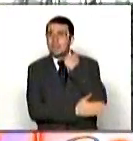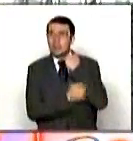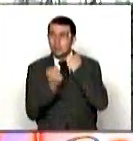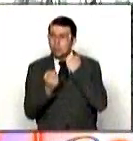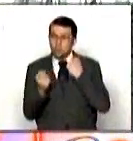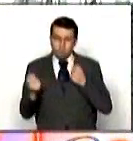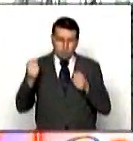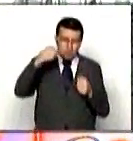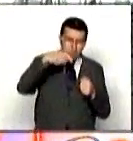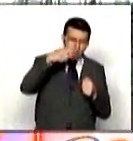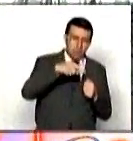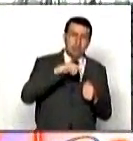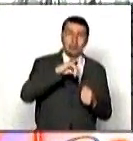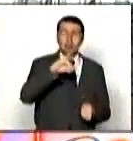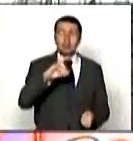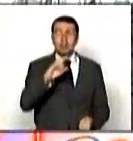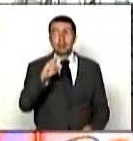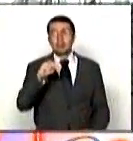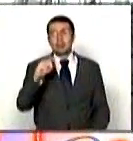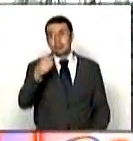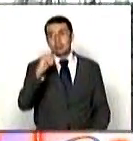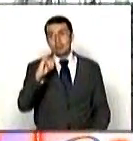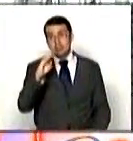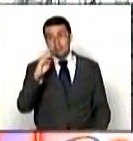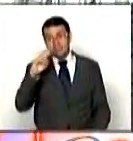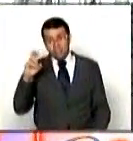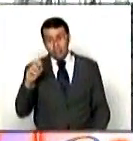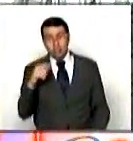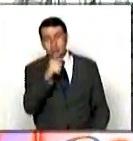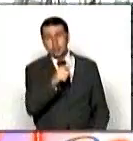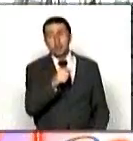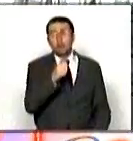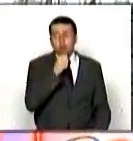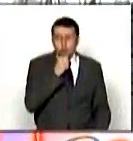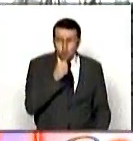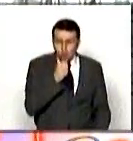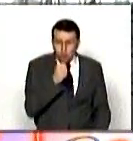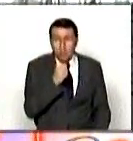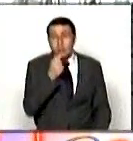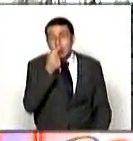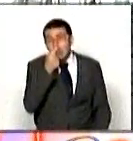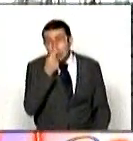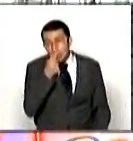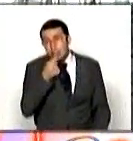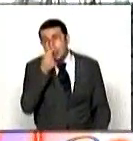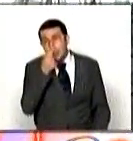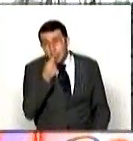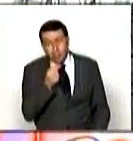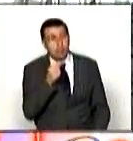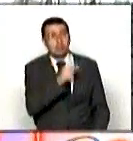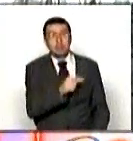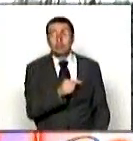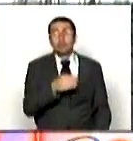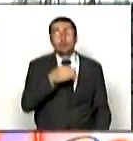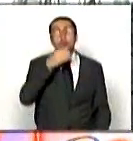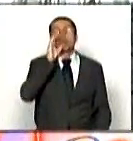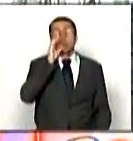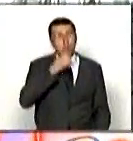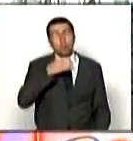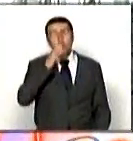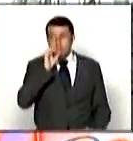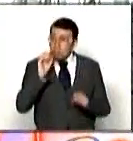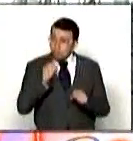días ha tenido una gripita y tiene mucho moco y no se la ha quitado, pues siempre la tiene larguita. Gracias,